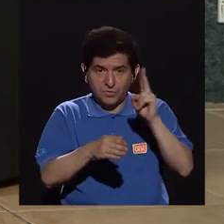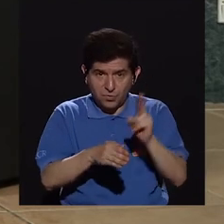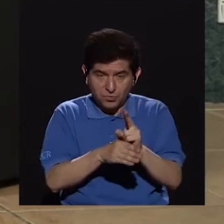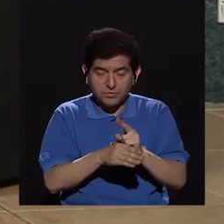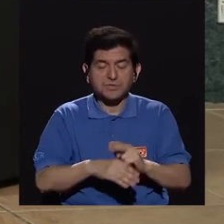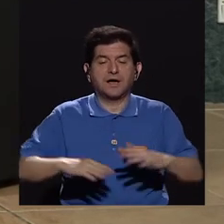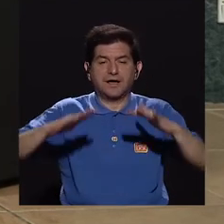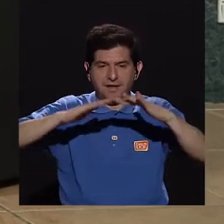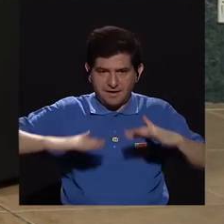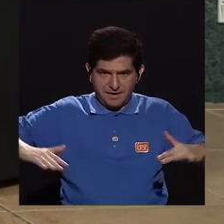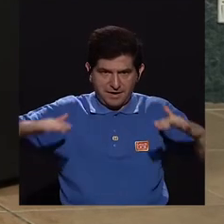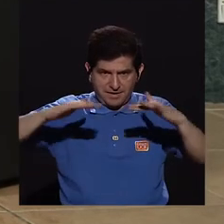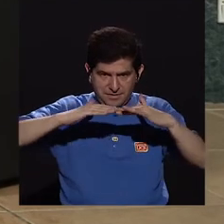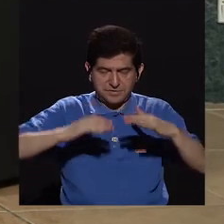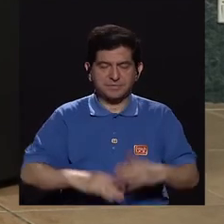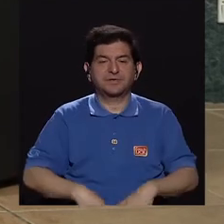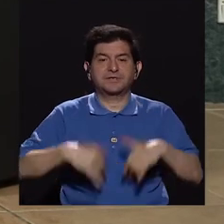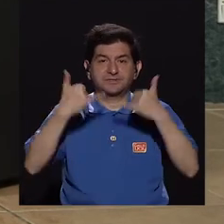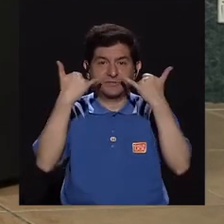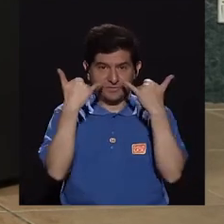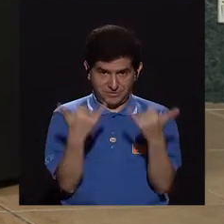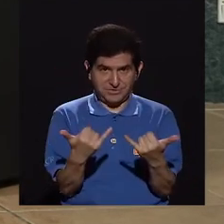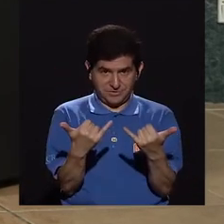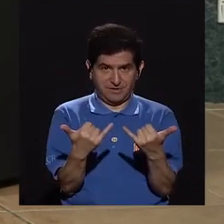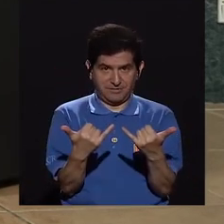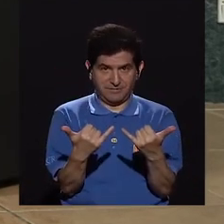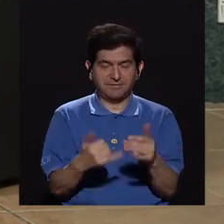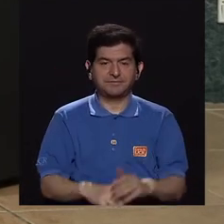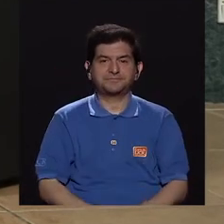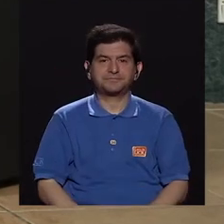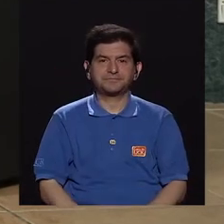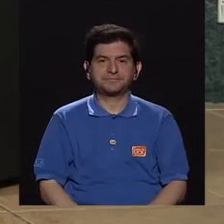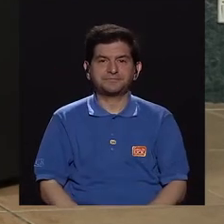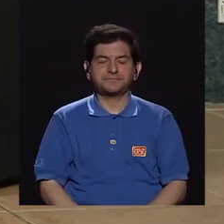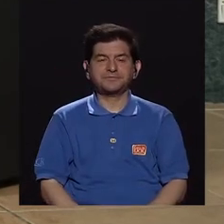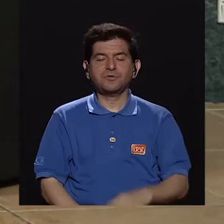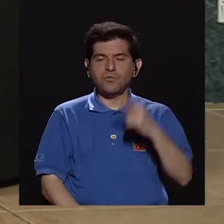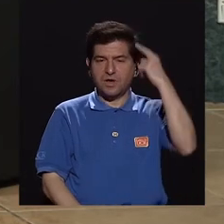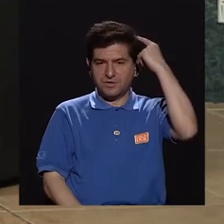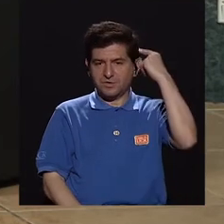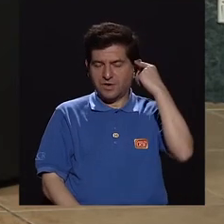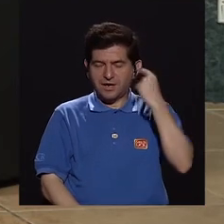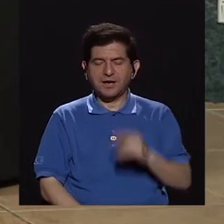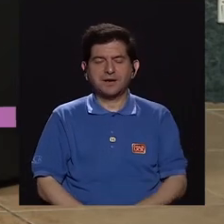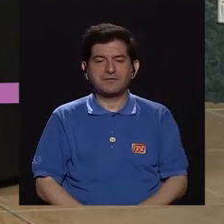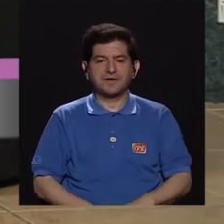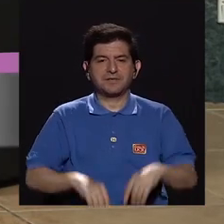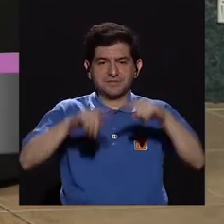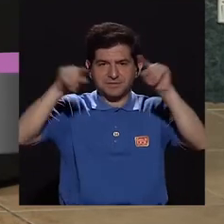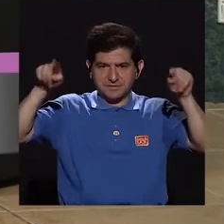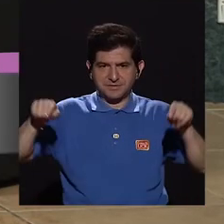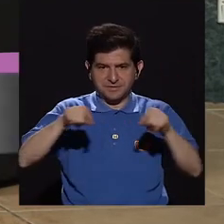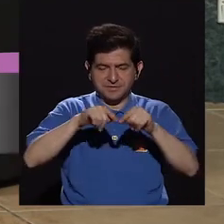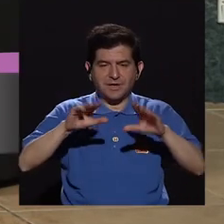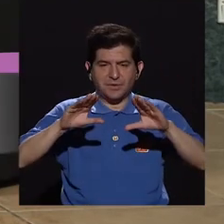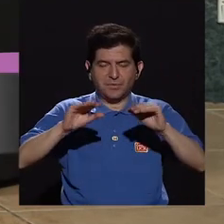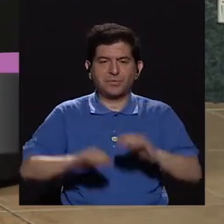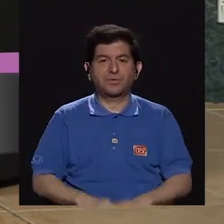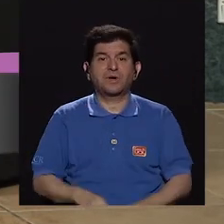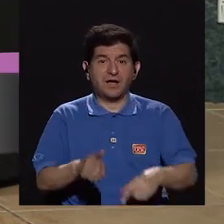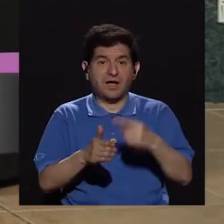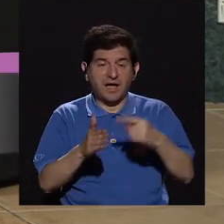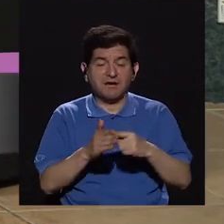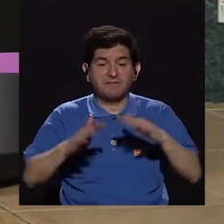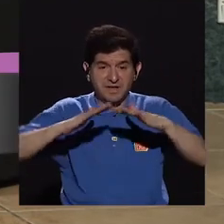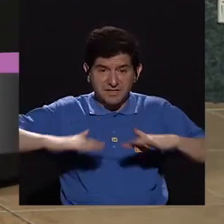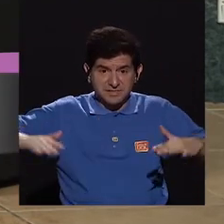utilice ese espacio una vez que la cabeza esté depositada, ¿verdad?, sobre la superficie, porque a